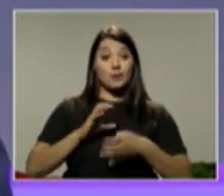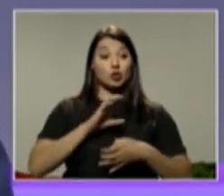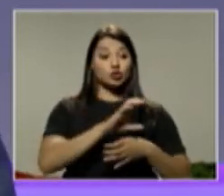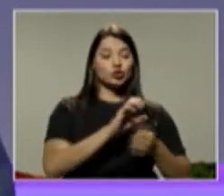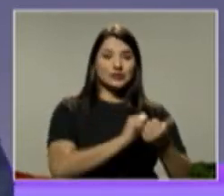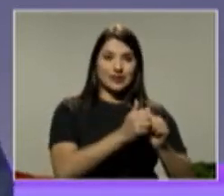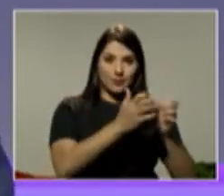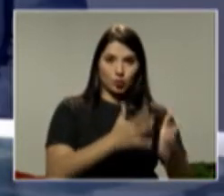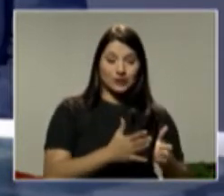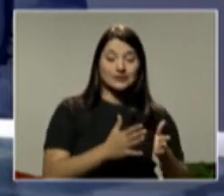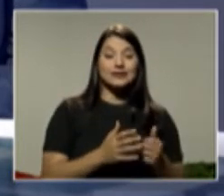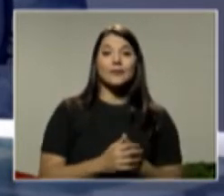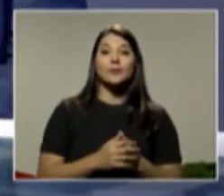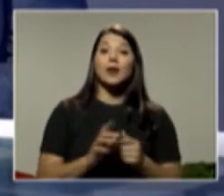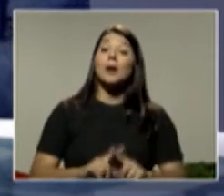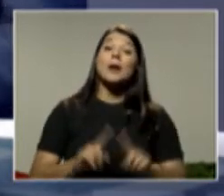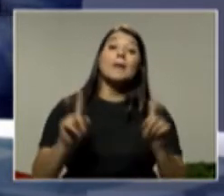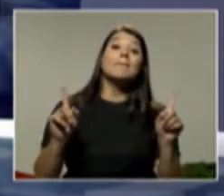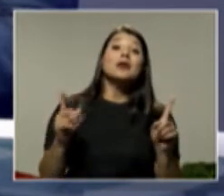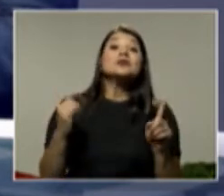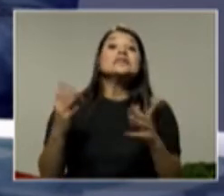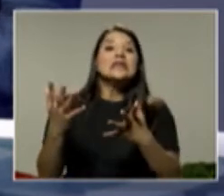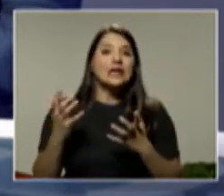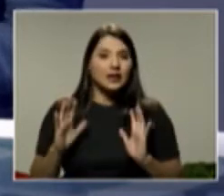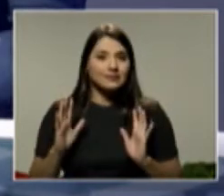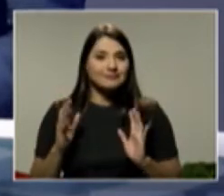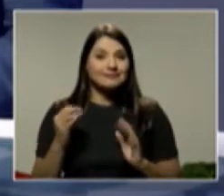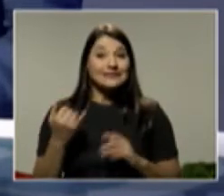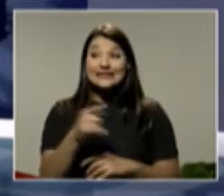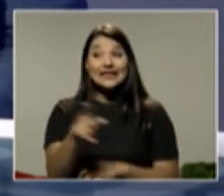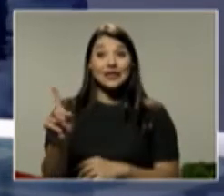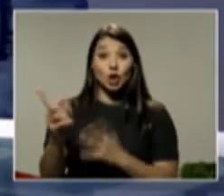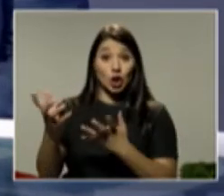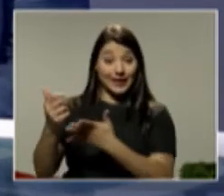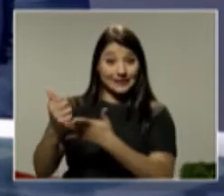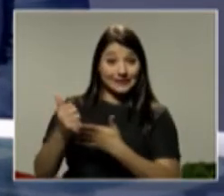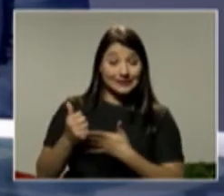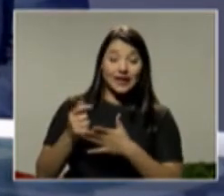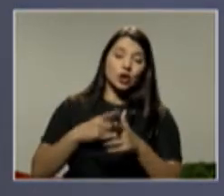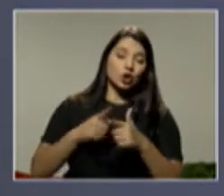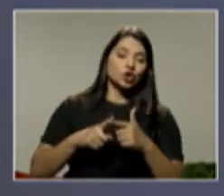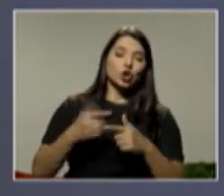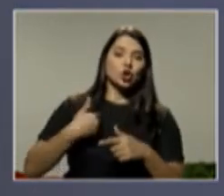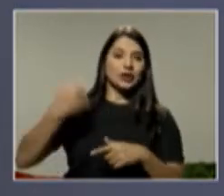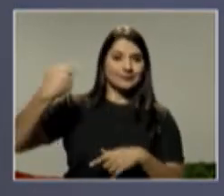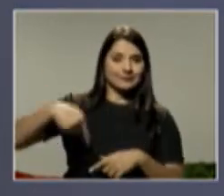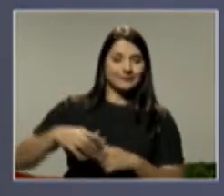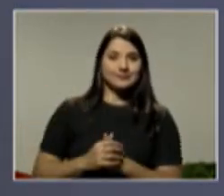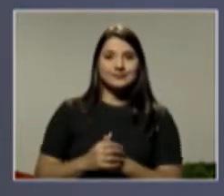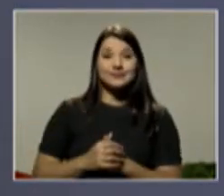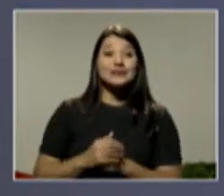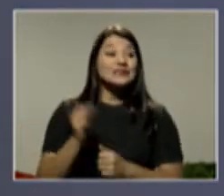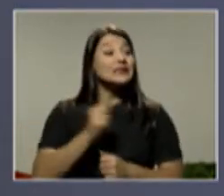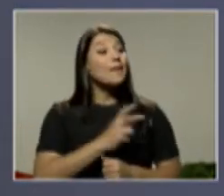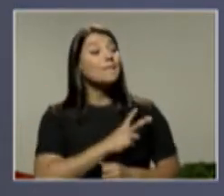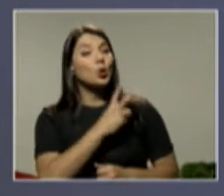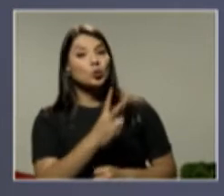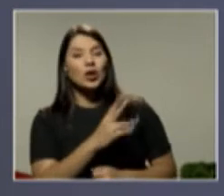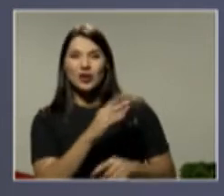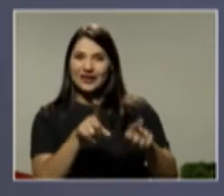alto rendimiento en general, pero es si quieren. Si no quieren, no están obligados a invertir tampoco. Es voluntario y